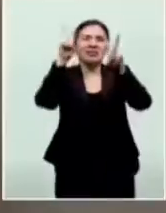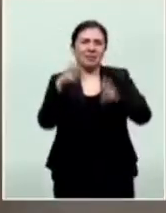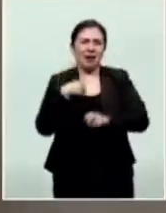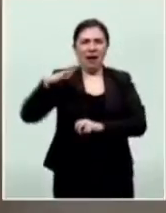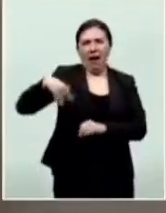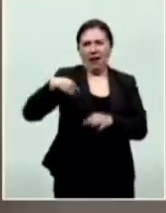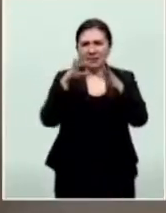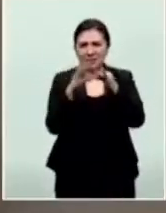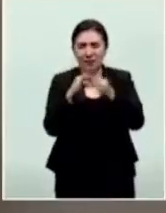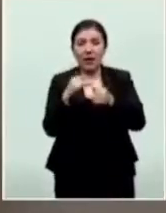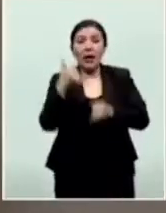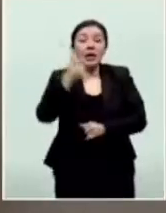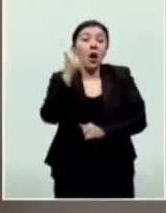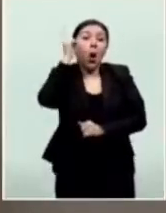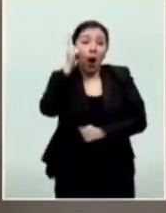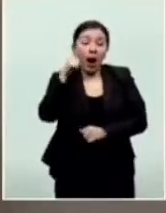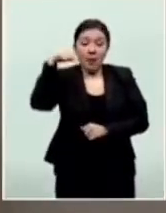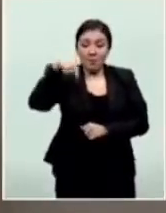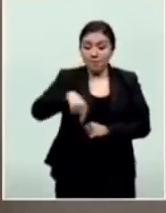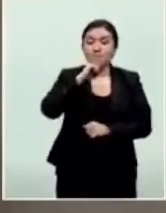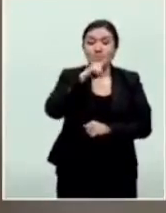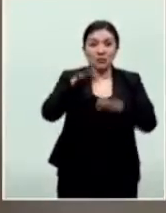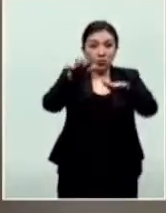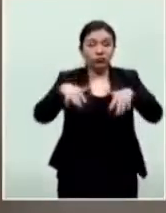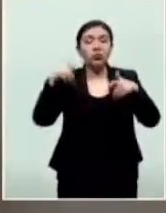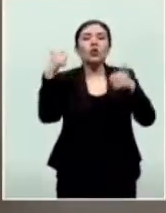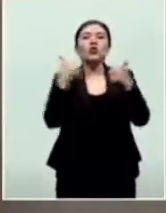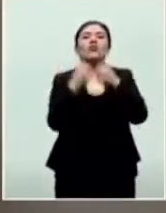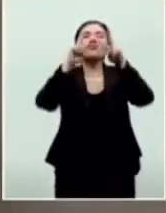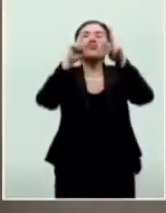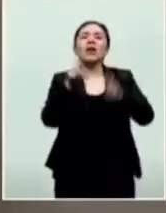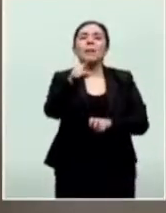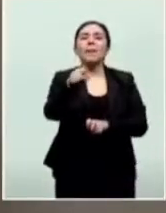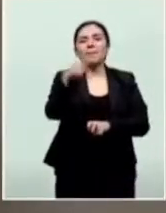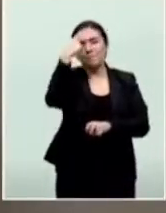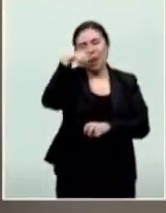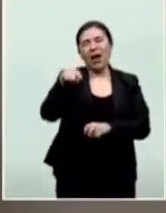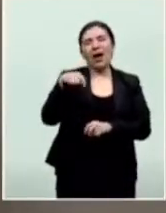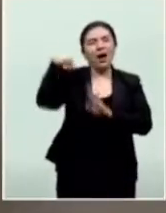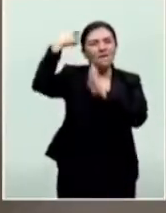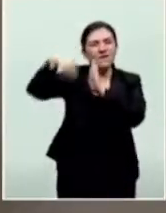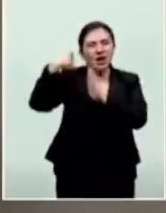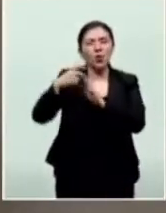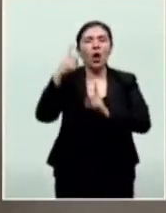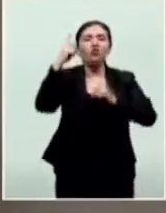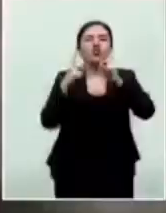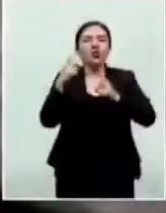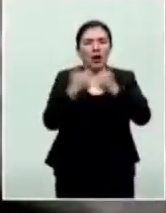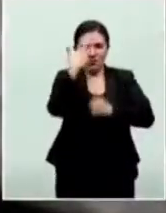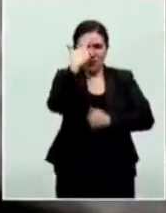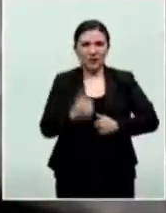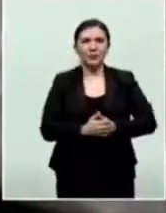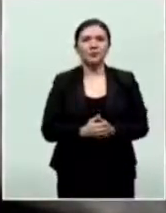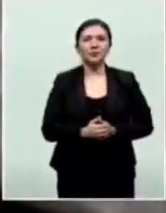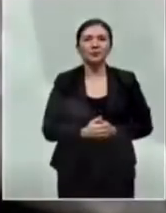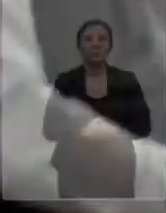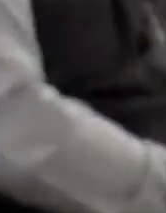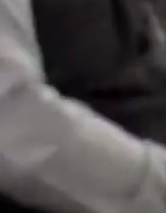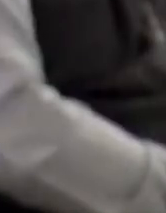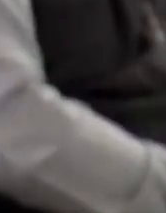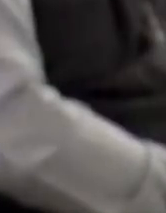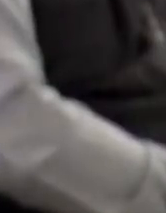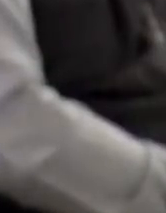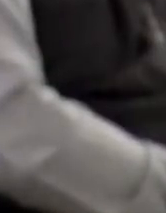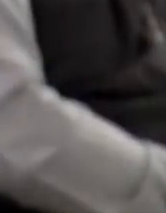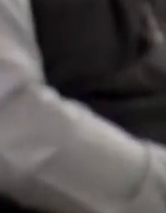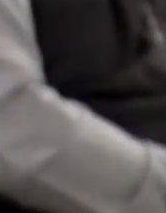y como espero que lo hagamos en el Pleno con este asunto de duda razonable. Ministro, más allá